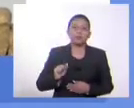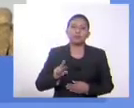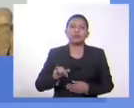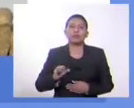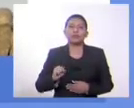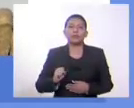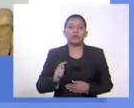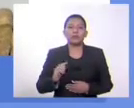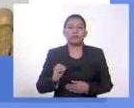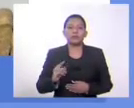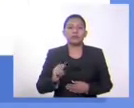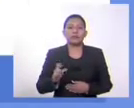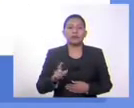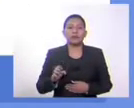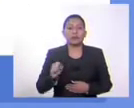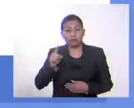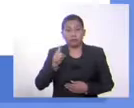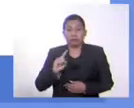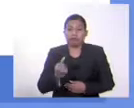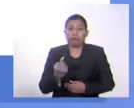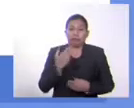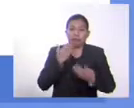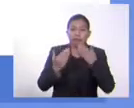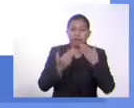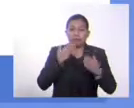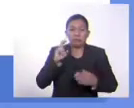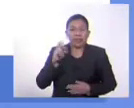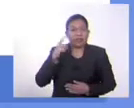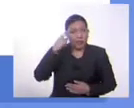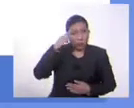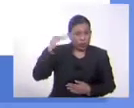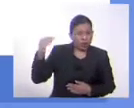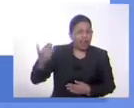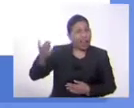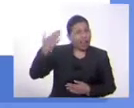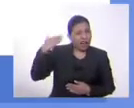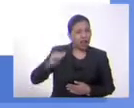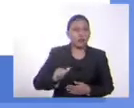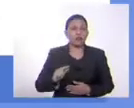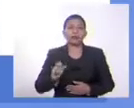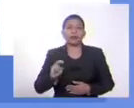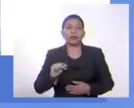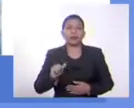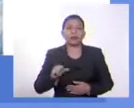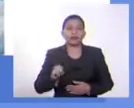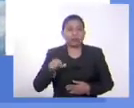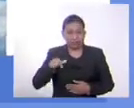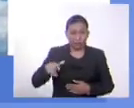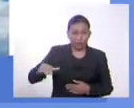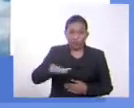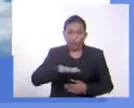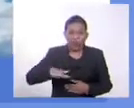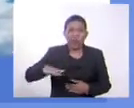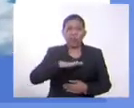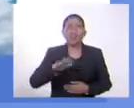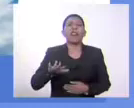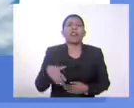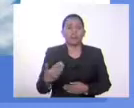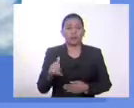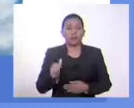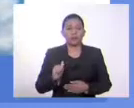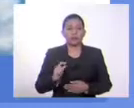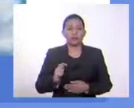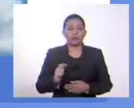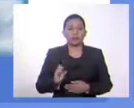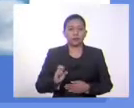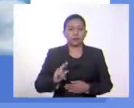Atenas y a la ciudad-estado que es Atenas. Ya habíamos visto cómo Aristóteles hablaba sobre este